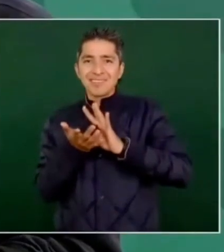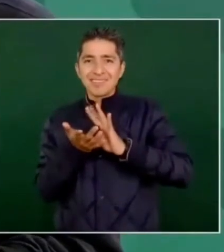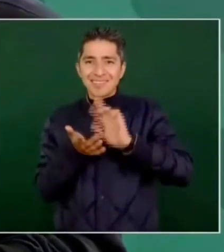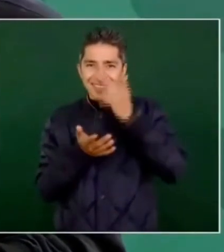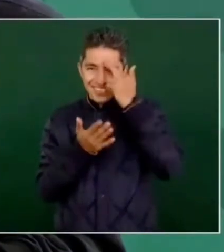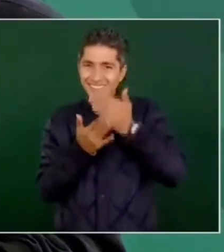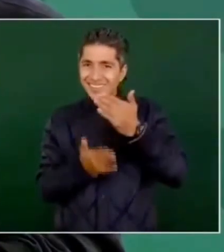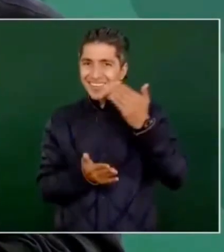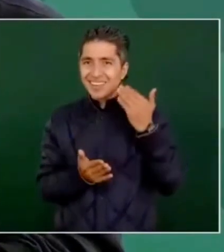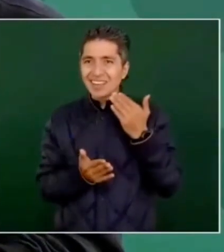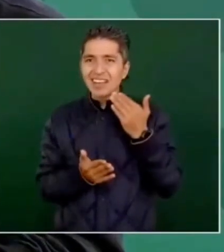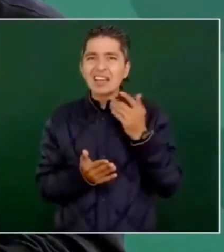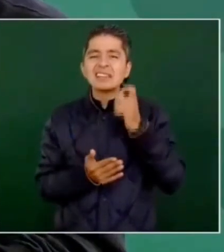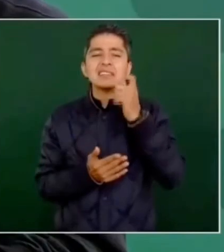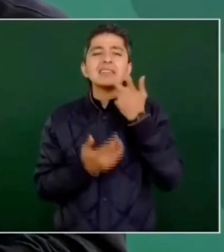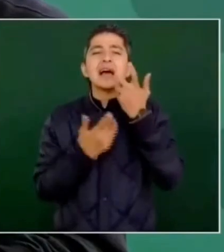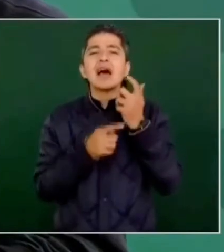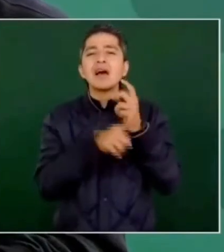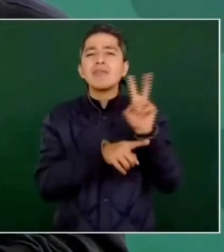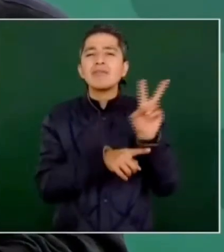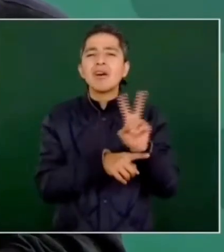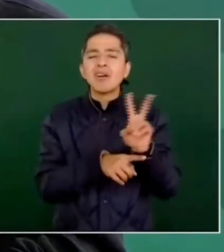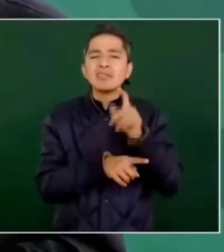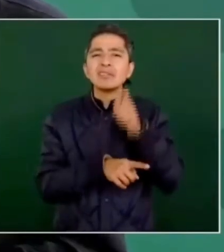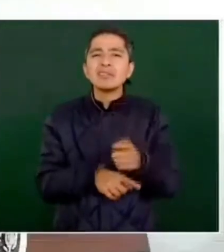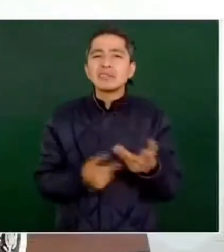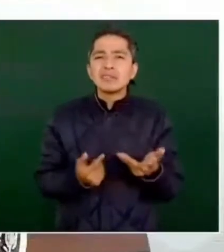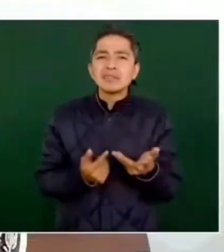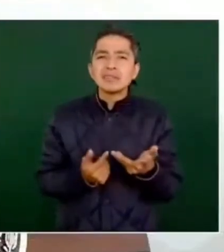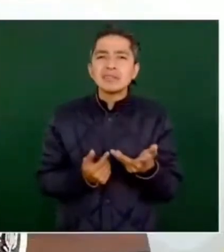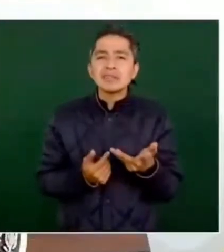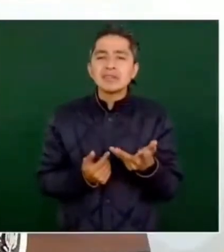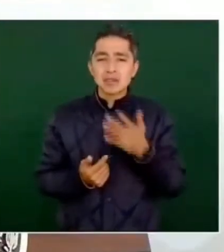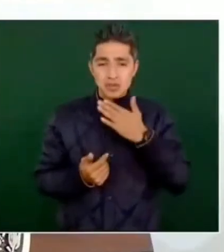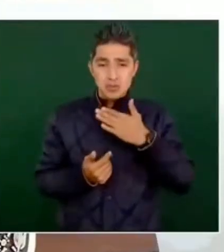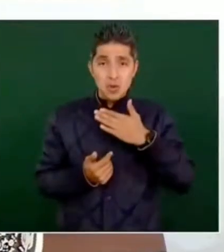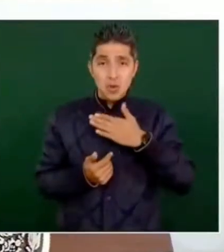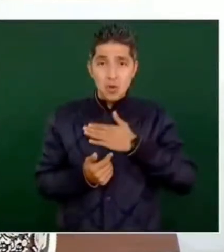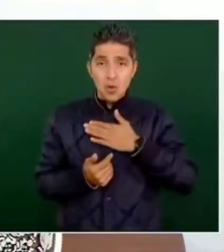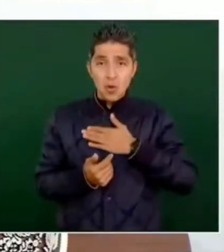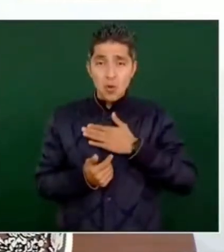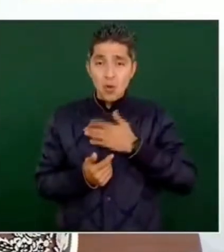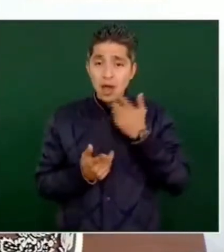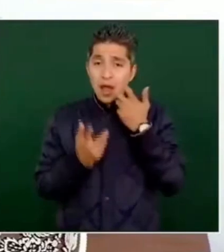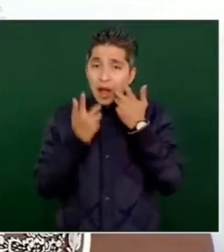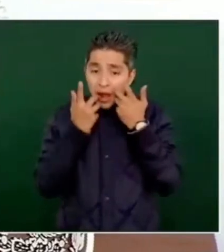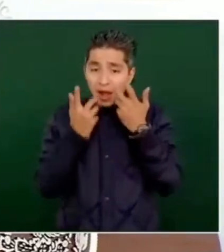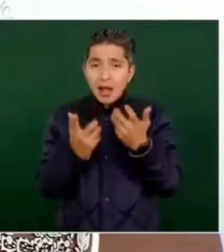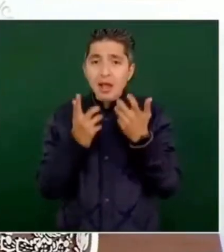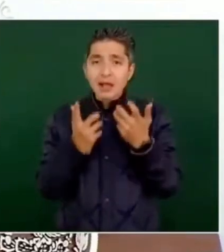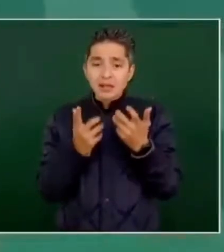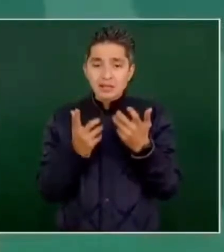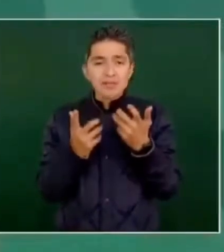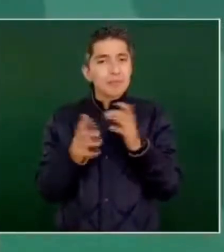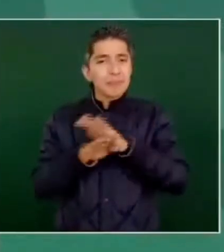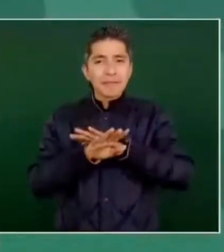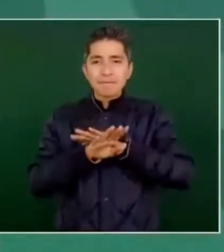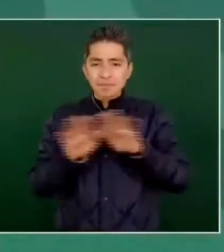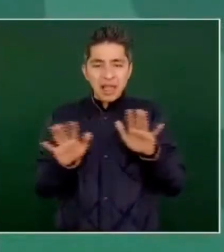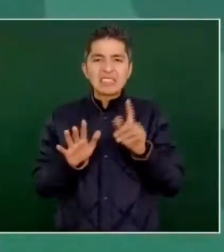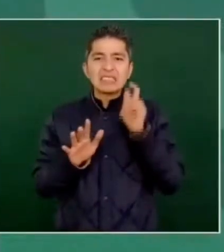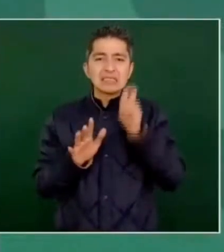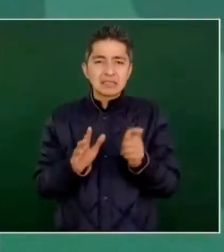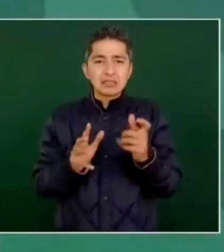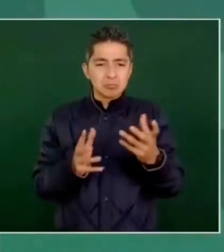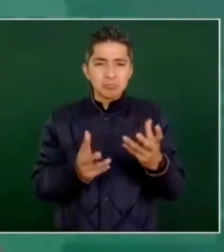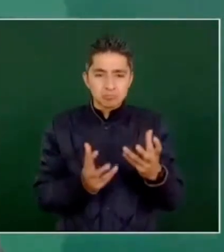Lo que buscaba era de que yo quedara sujeto a proceso